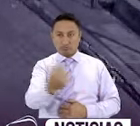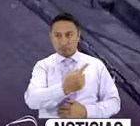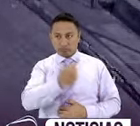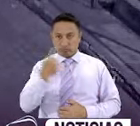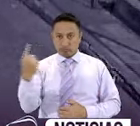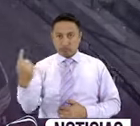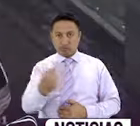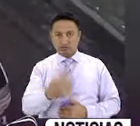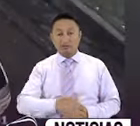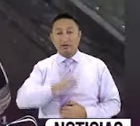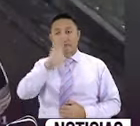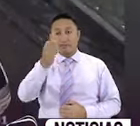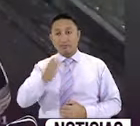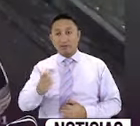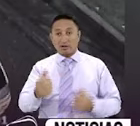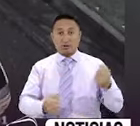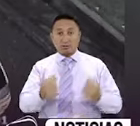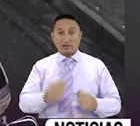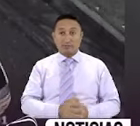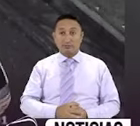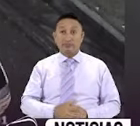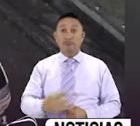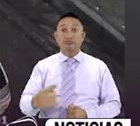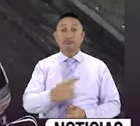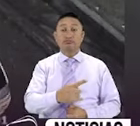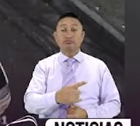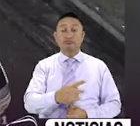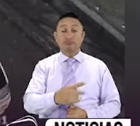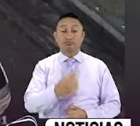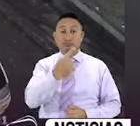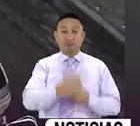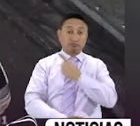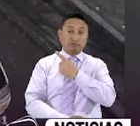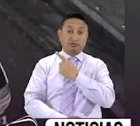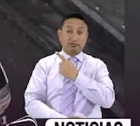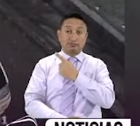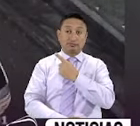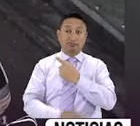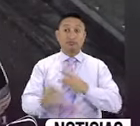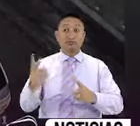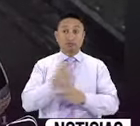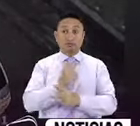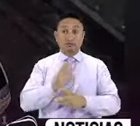o automóvil, así como los que se observa en pantalla, hay que tener precaución.